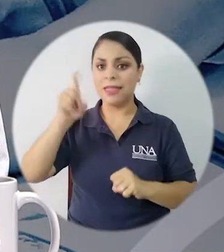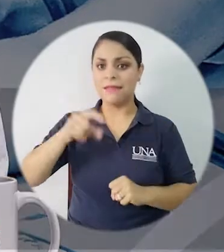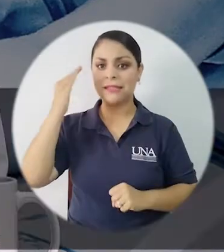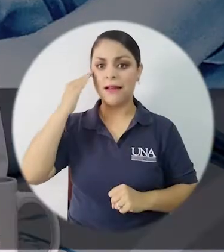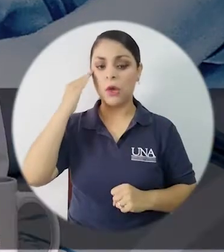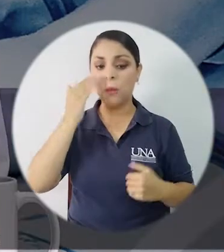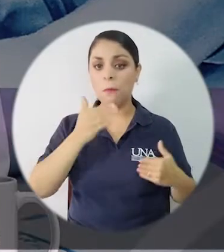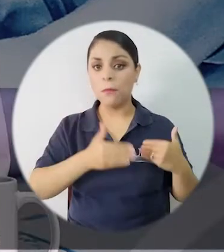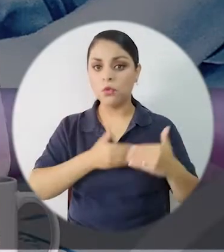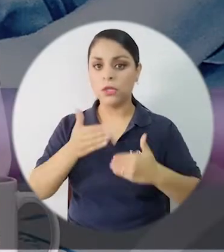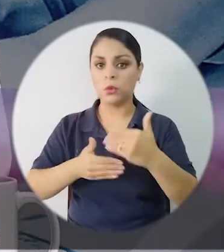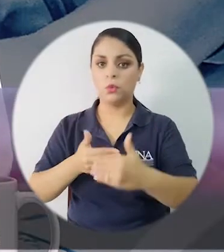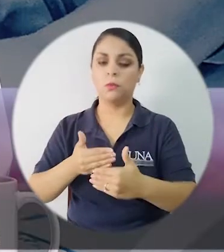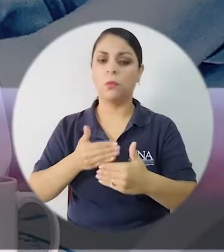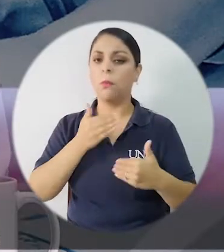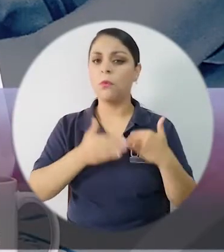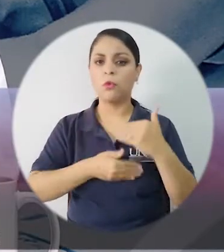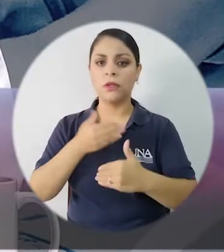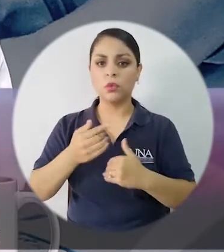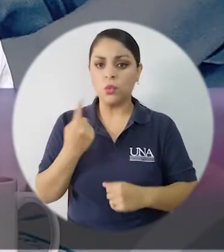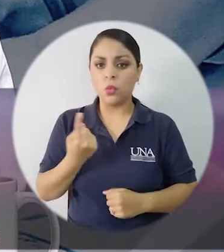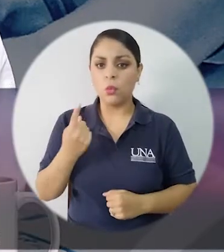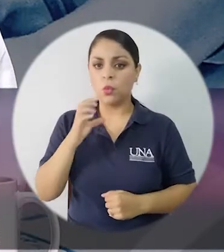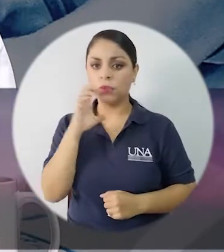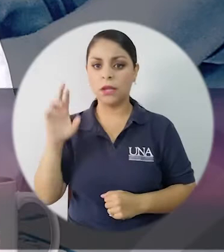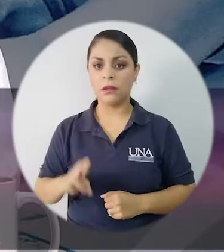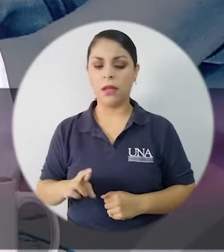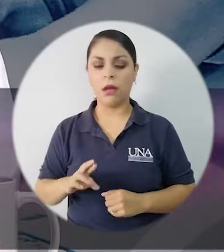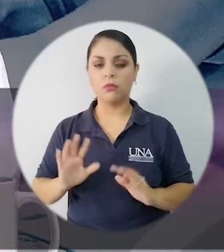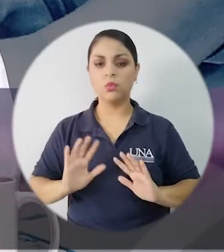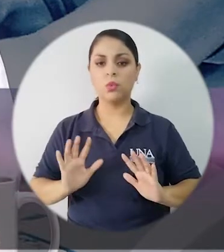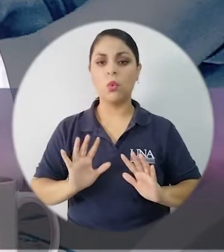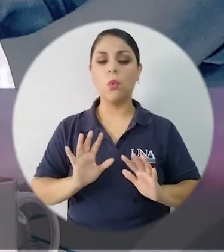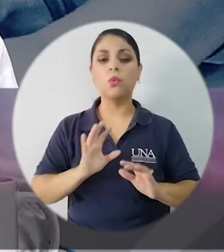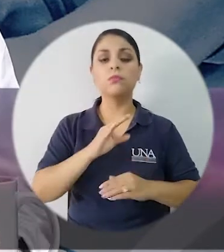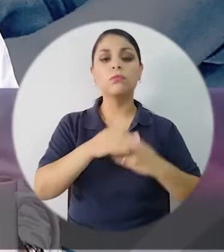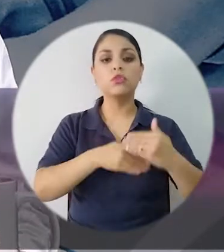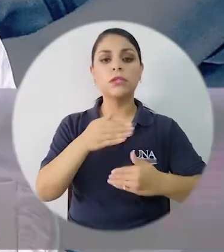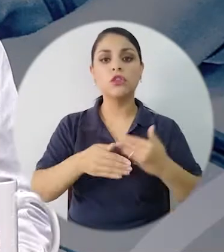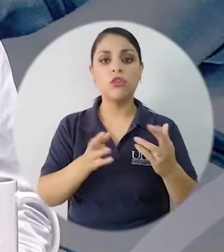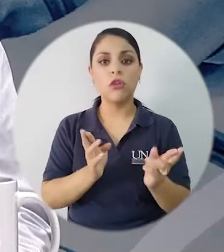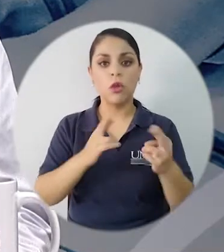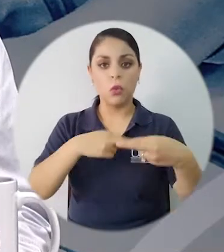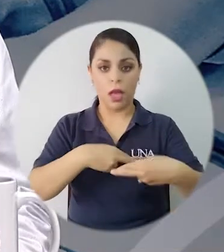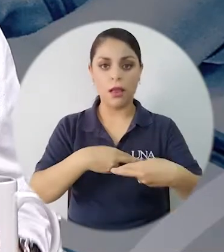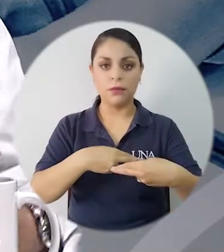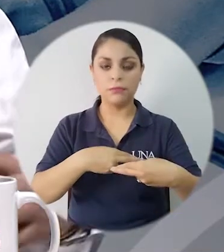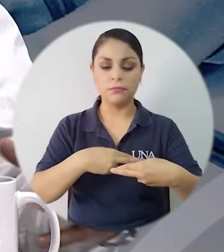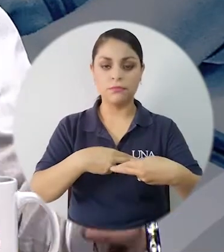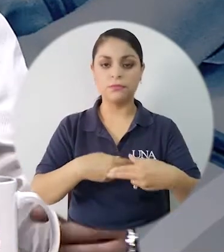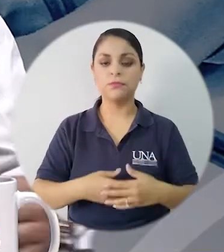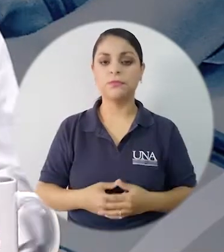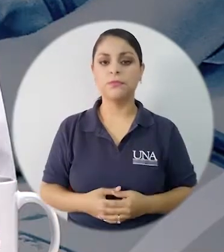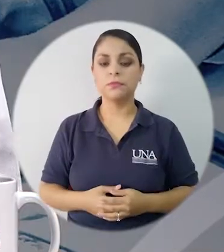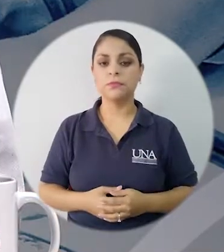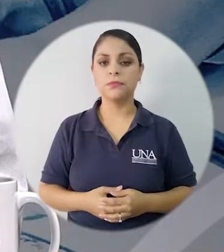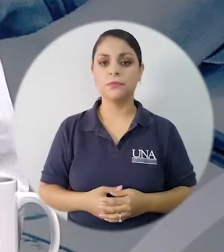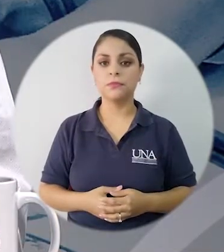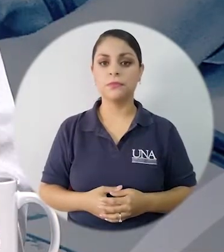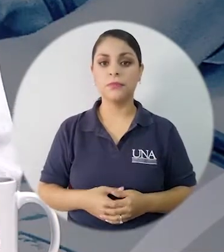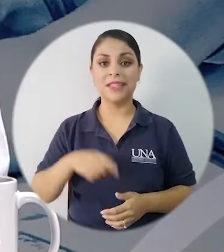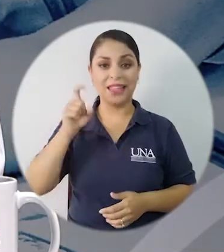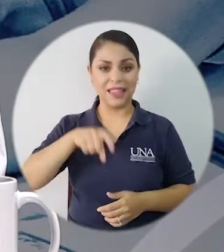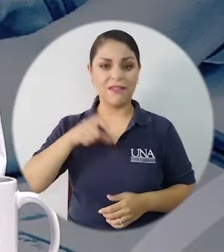un proceso, pero no solamente un proceso de Costa Rica, es un proceso regional. Sí. Se amplía, hay que